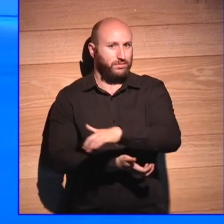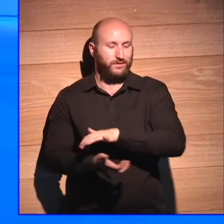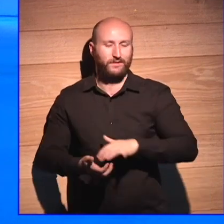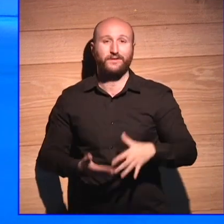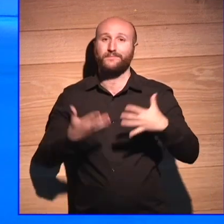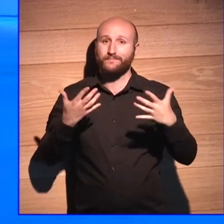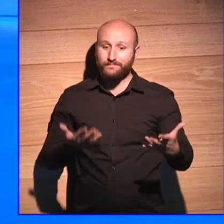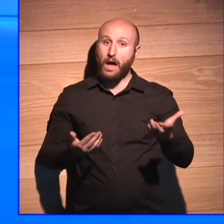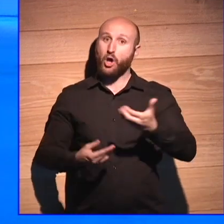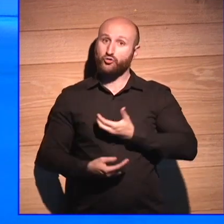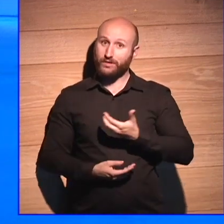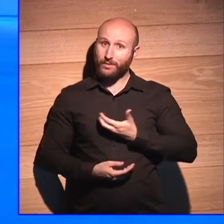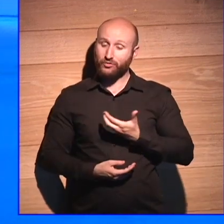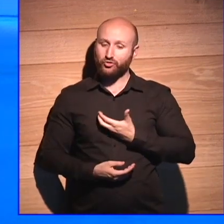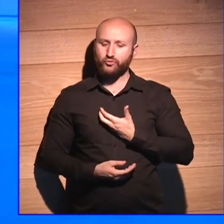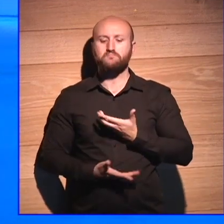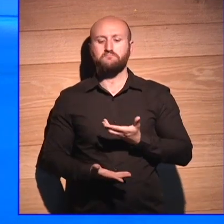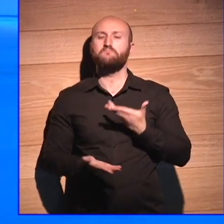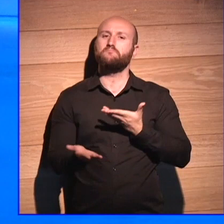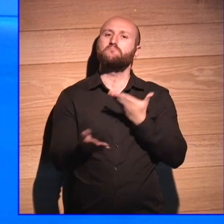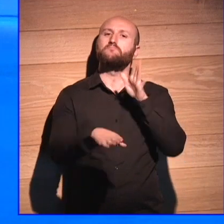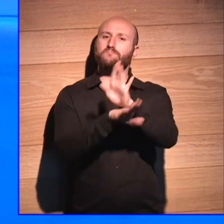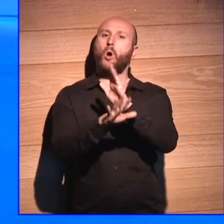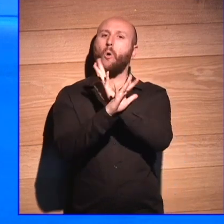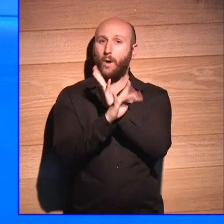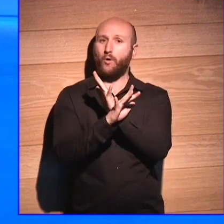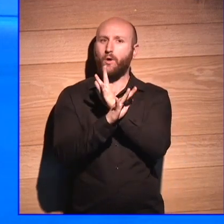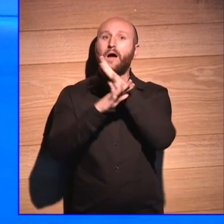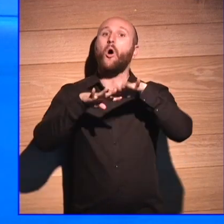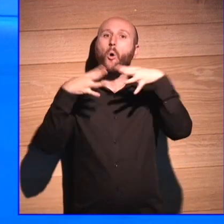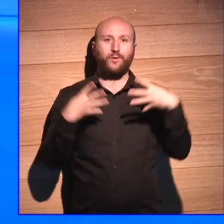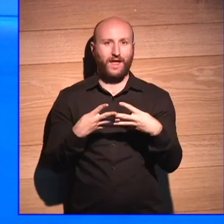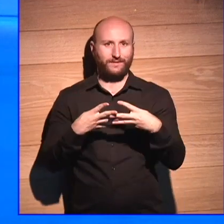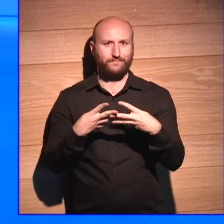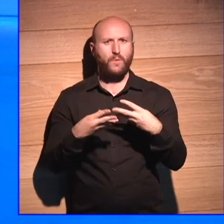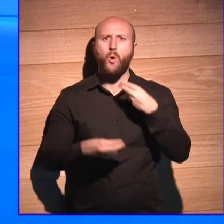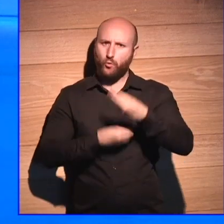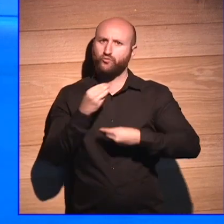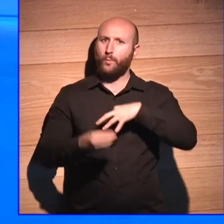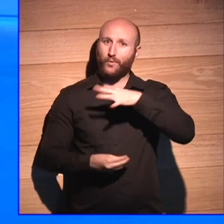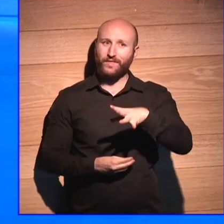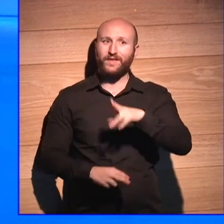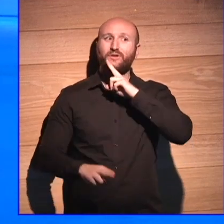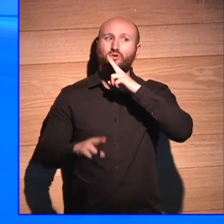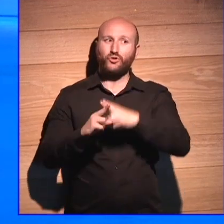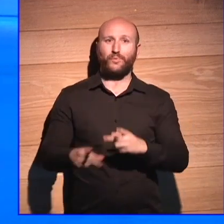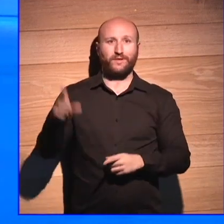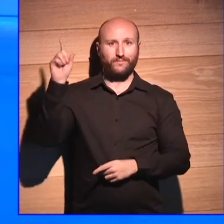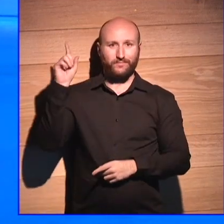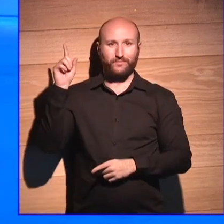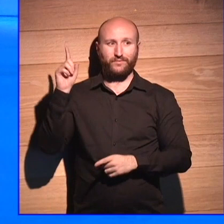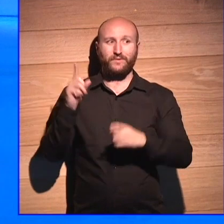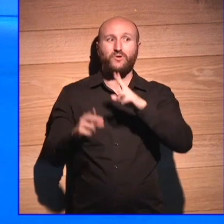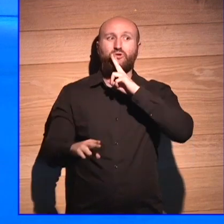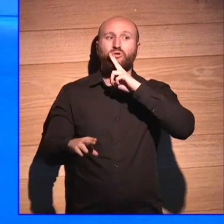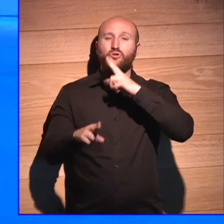el ayuntamiento propuso un juego que está online, o sea, se puede usar, que se llama Participatory Chinatown, que a través